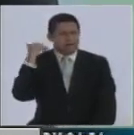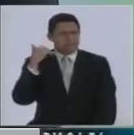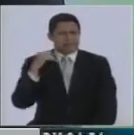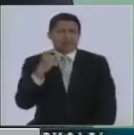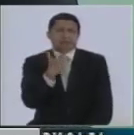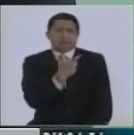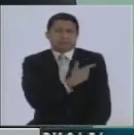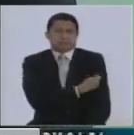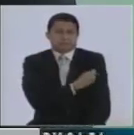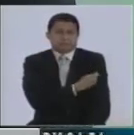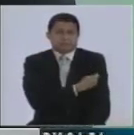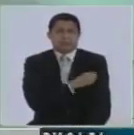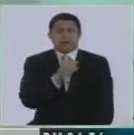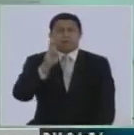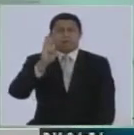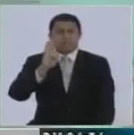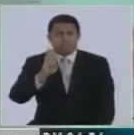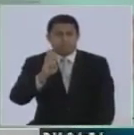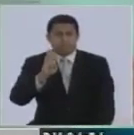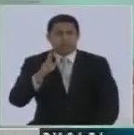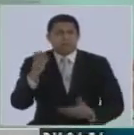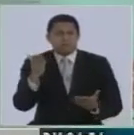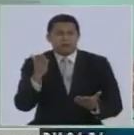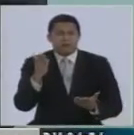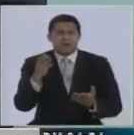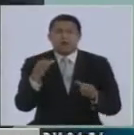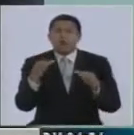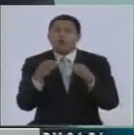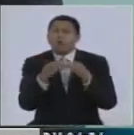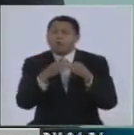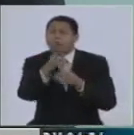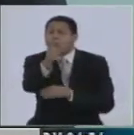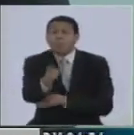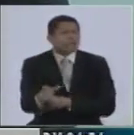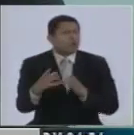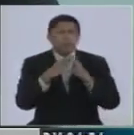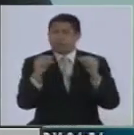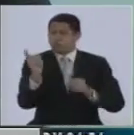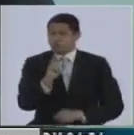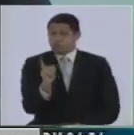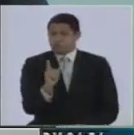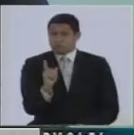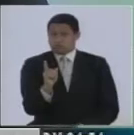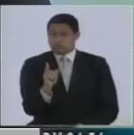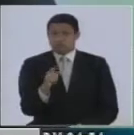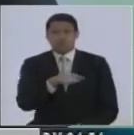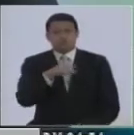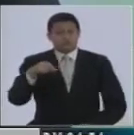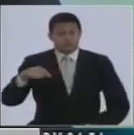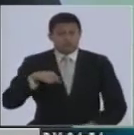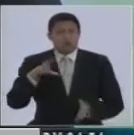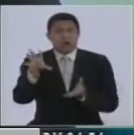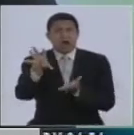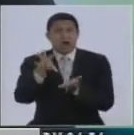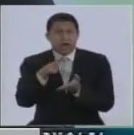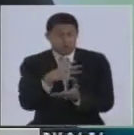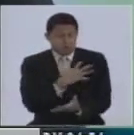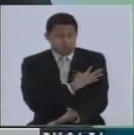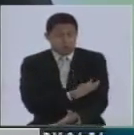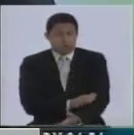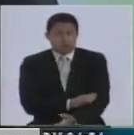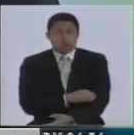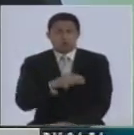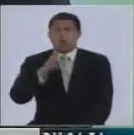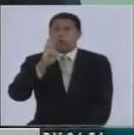y la inyección del complejo b está destinado para un grupo de pacientes no para todos porque nosotros la absorción de la vitamina b es